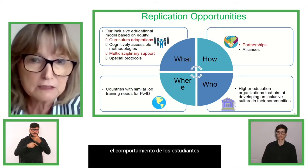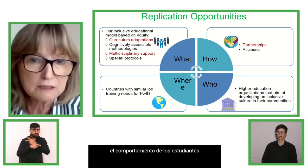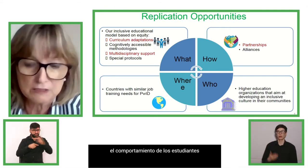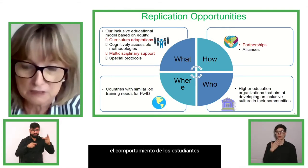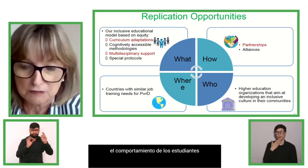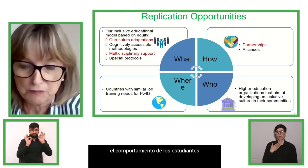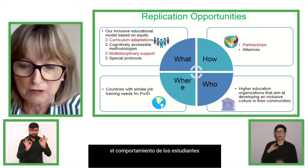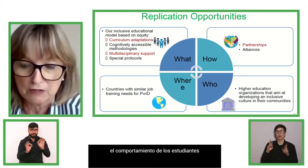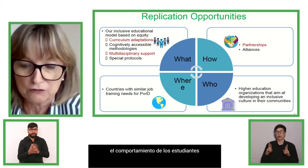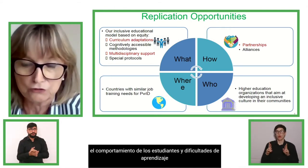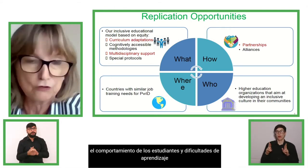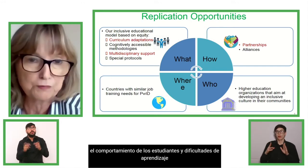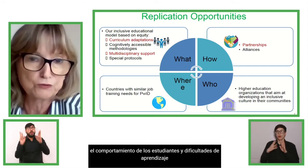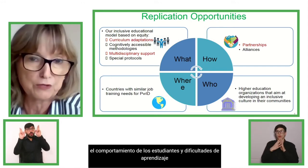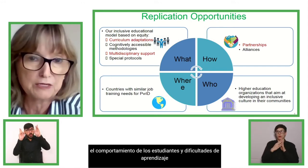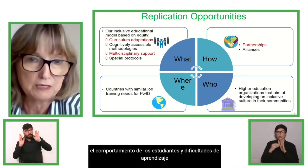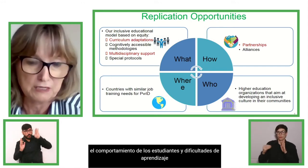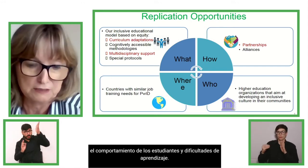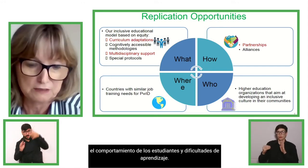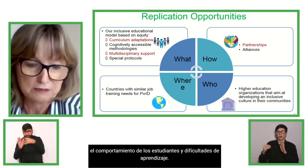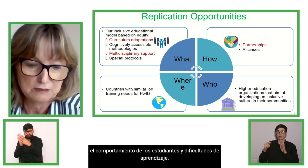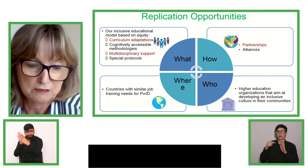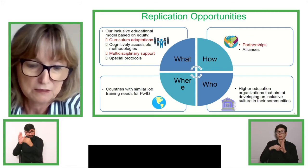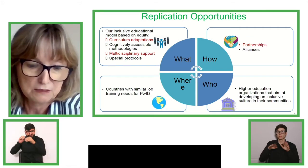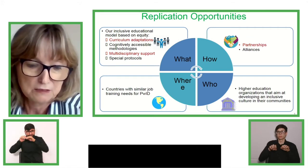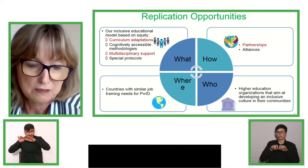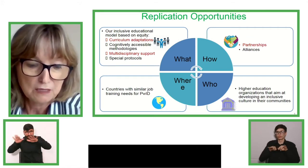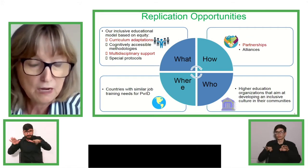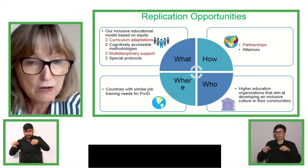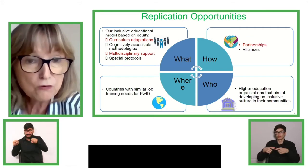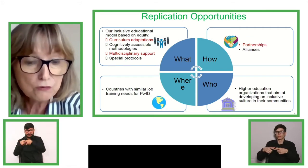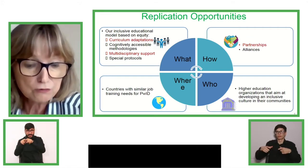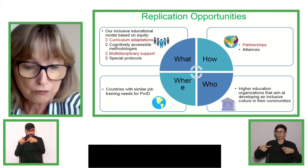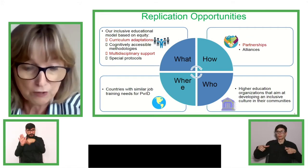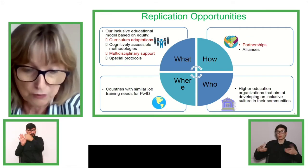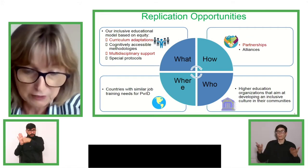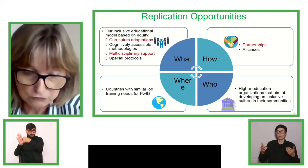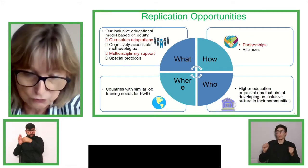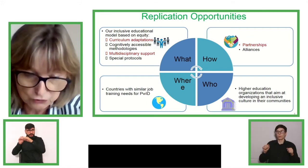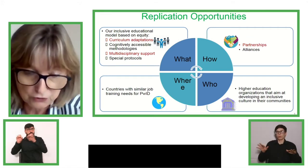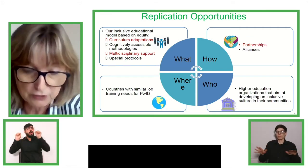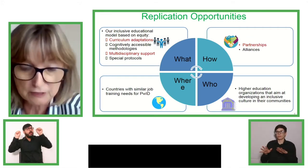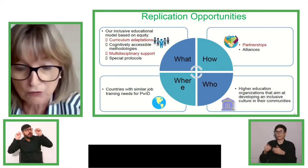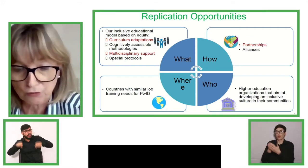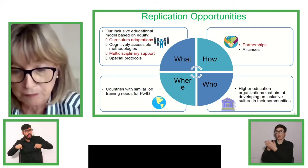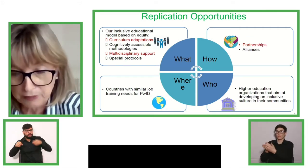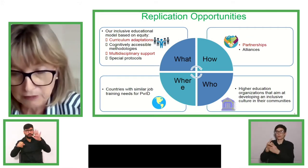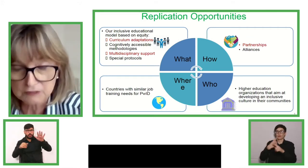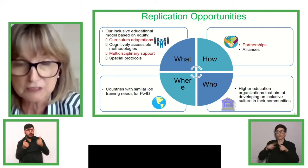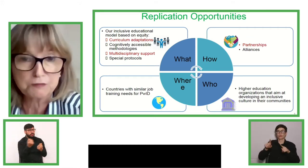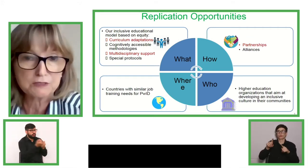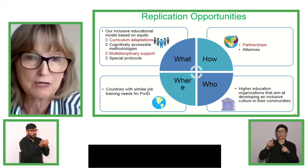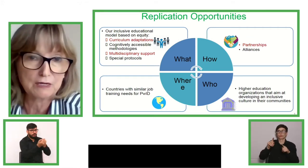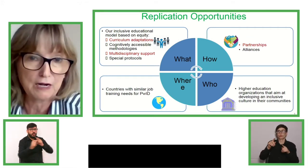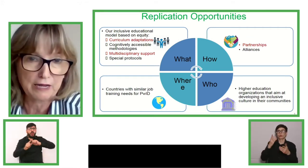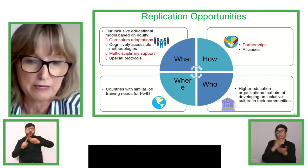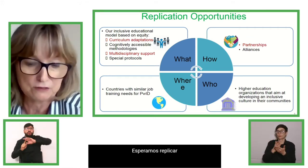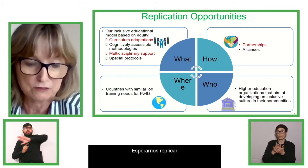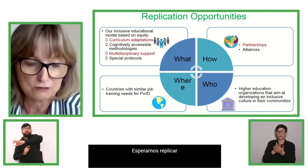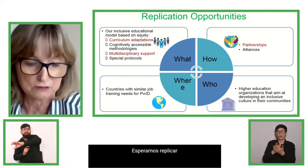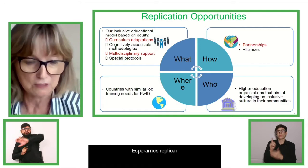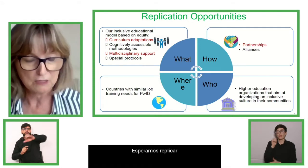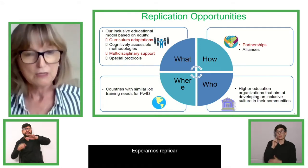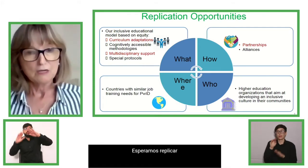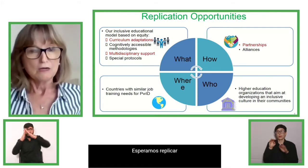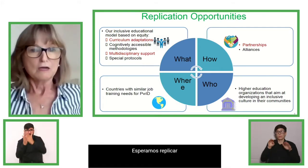Esperamos replicar el mensaje para poder ayudar a estudiantes que tengan similares necesidades.